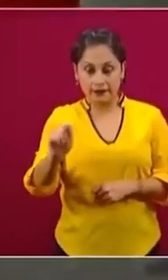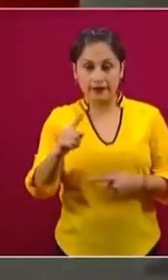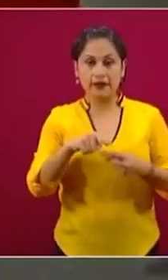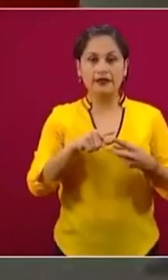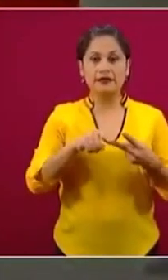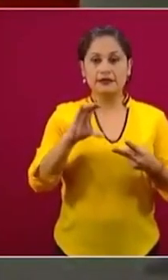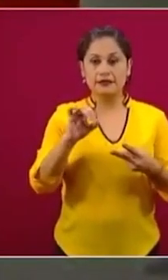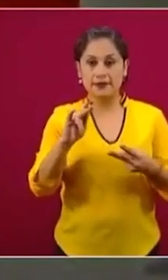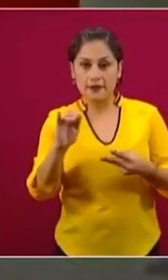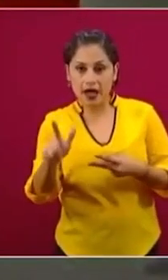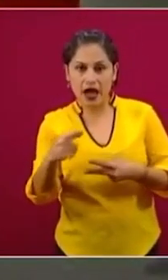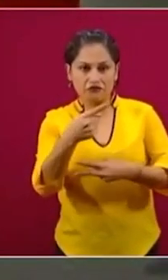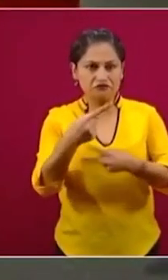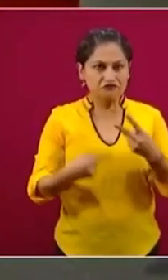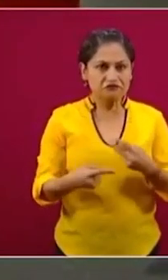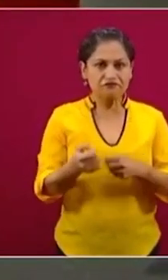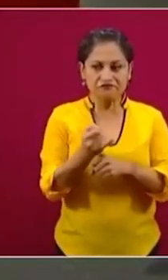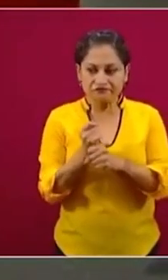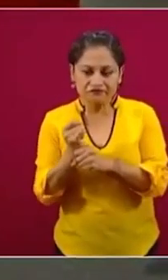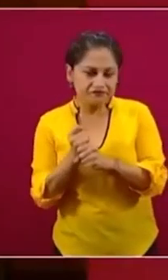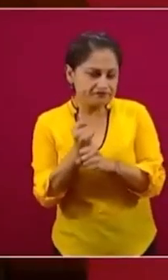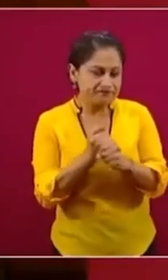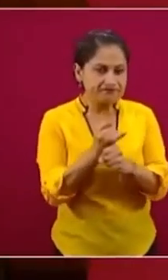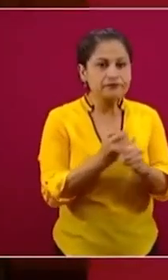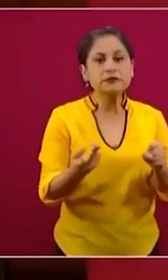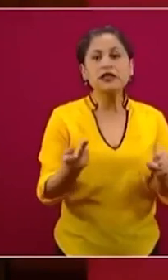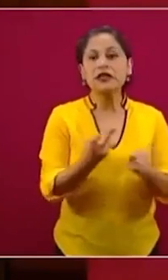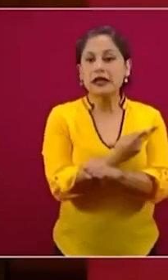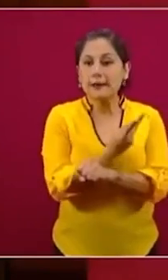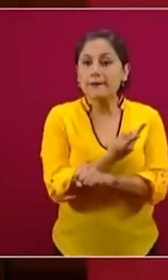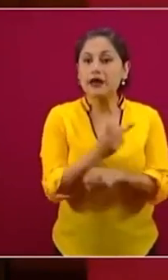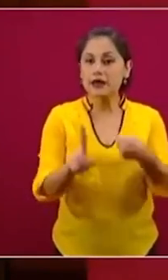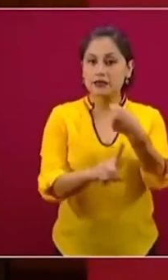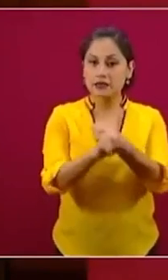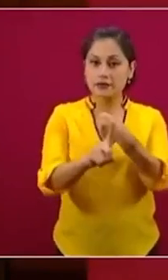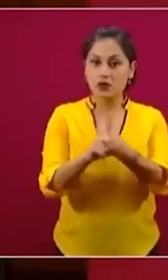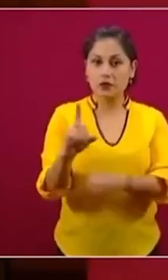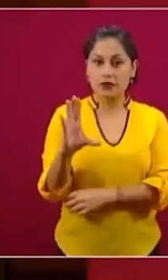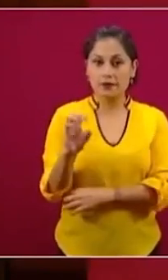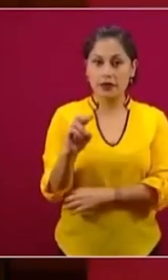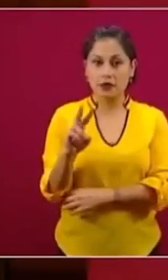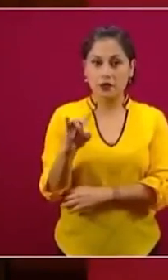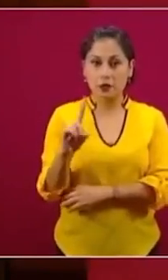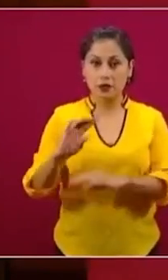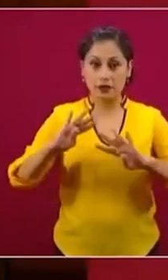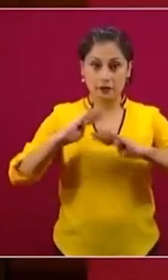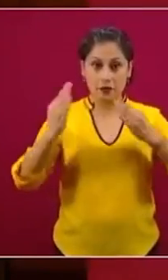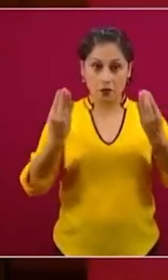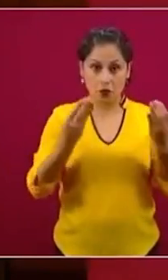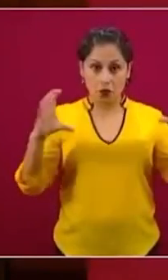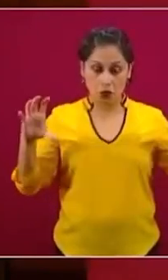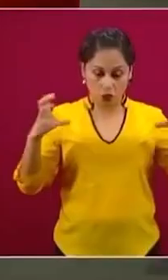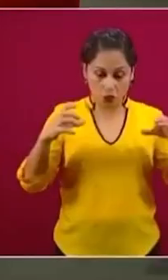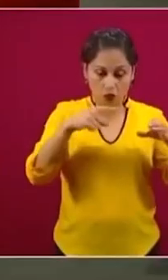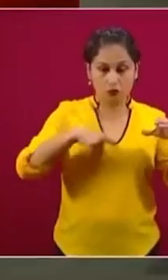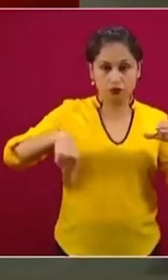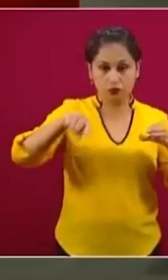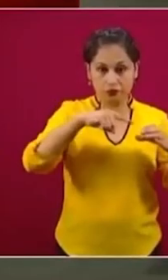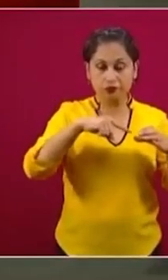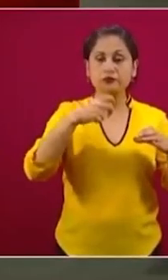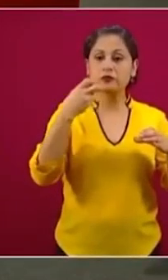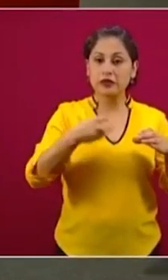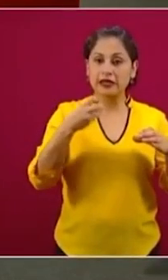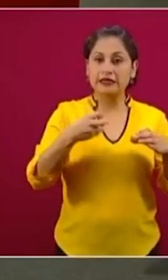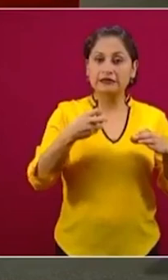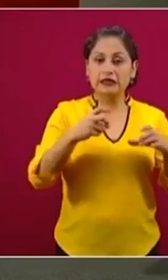analizando de manera permanente los impactos económicos del comité en todo el en todo el planeta y justamente en estas